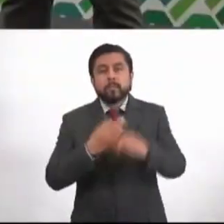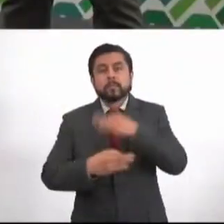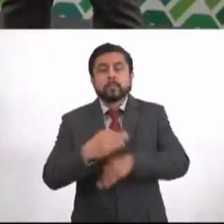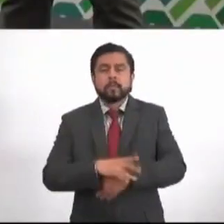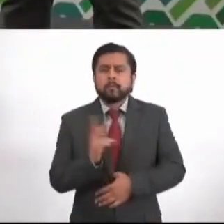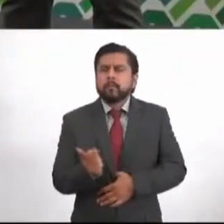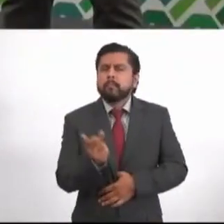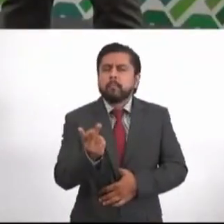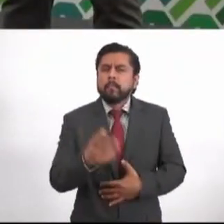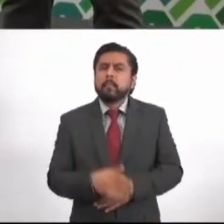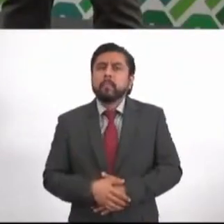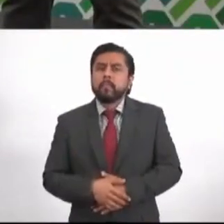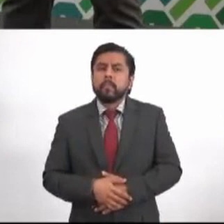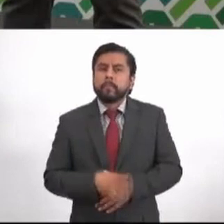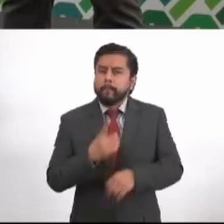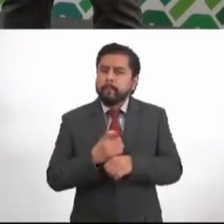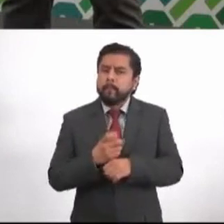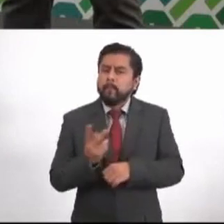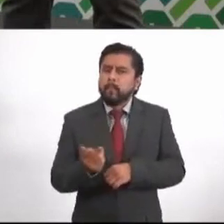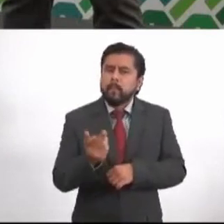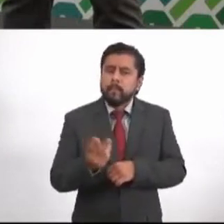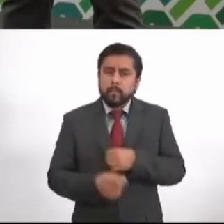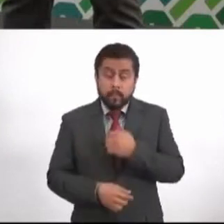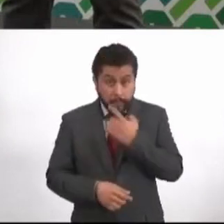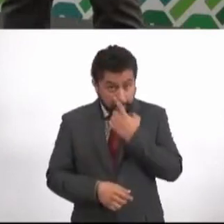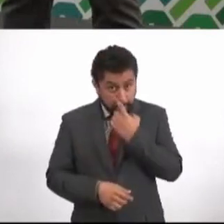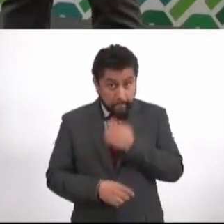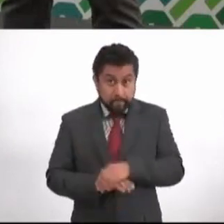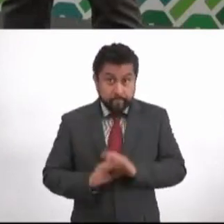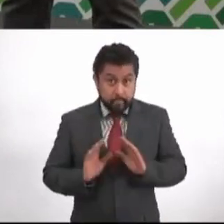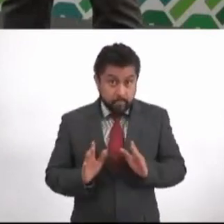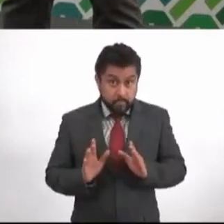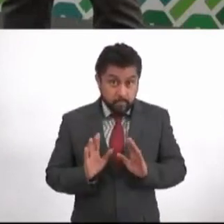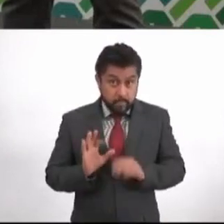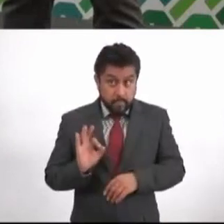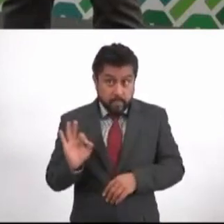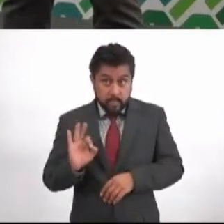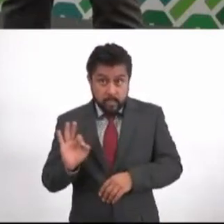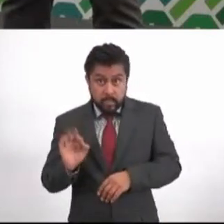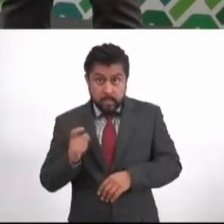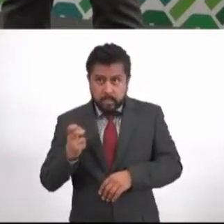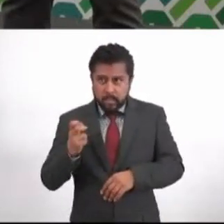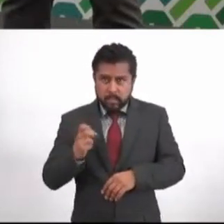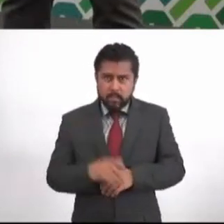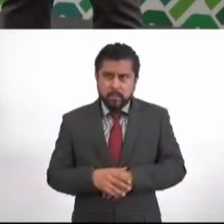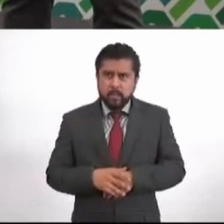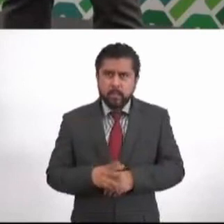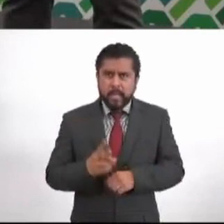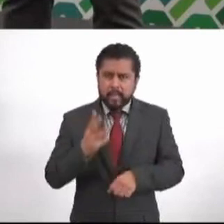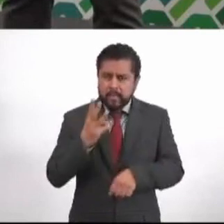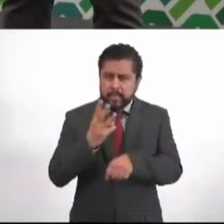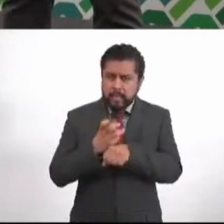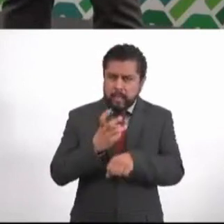todos, preguntarle primero si ya podría estarse hablando de esta multicitada tercera ola